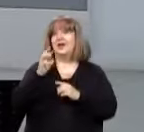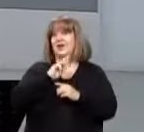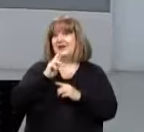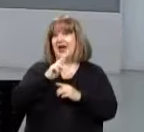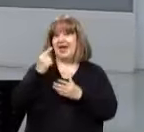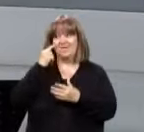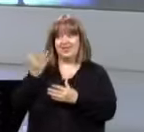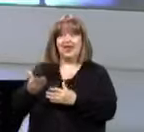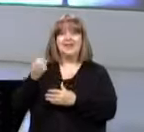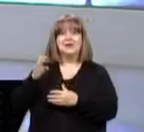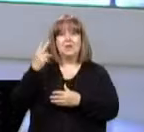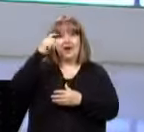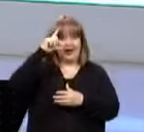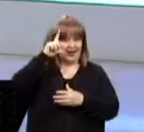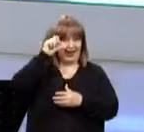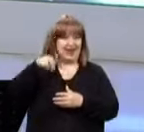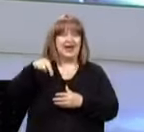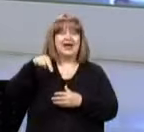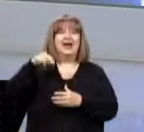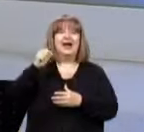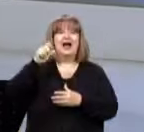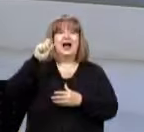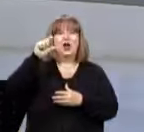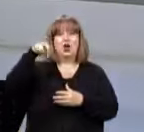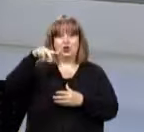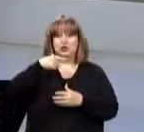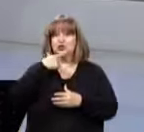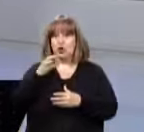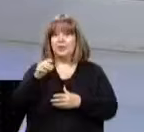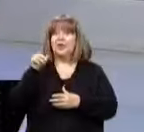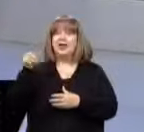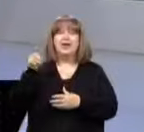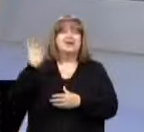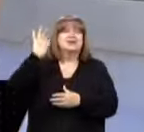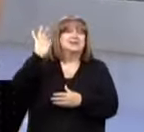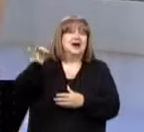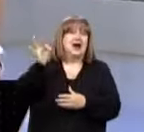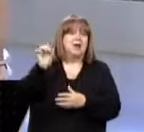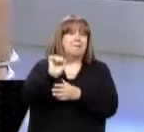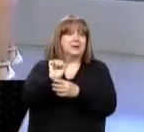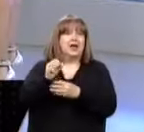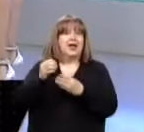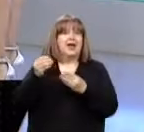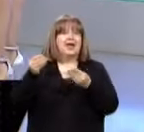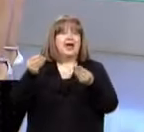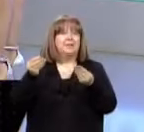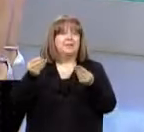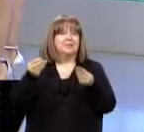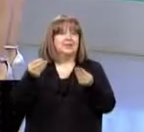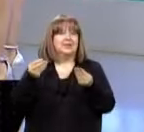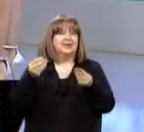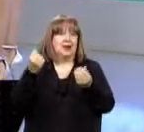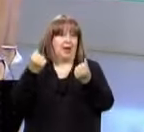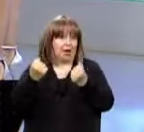está Elena Alonso con nosotros y vamos a hablar justamente de las distintas alternativas para no pecar de ignorante digo en